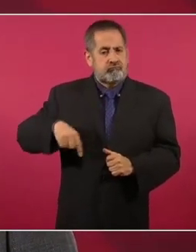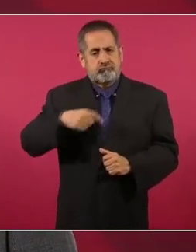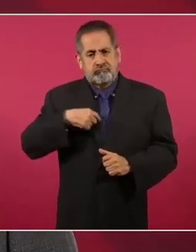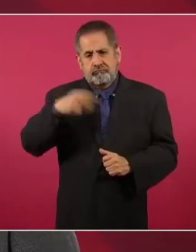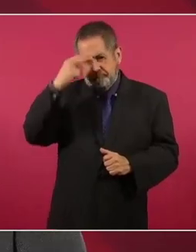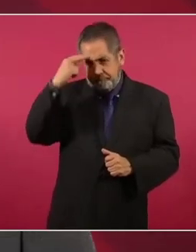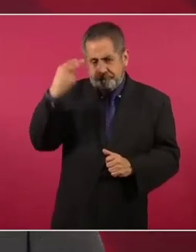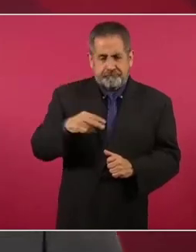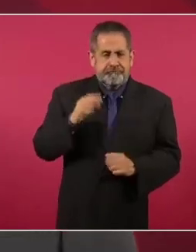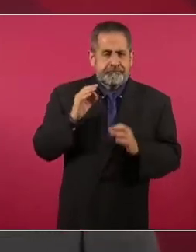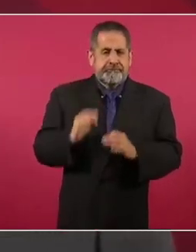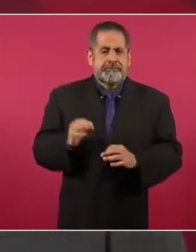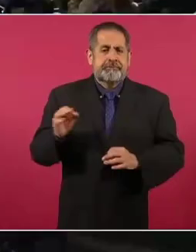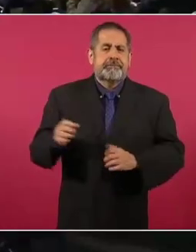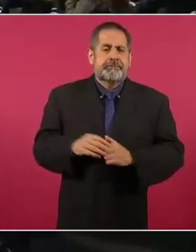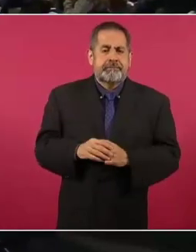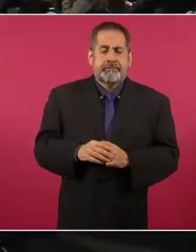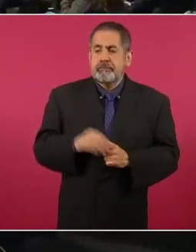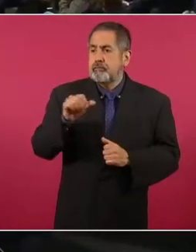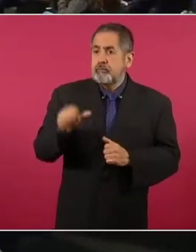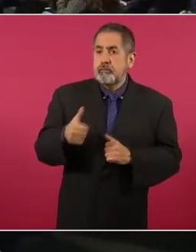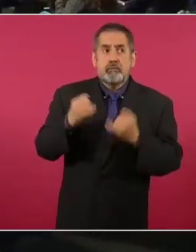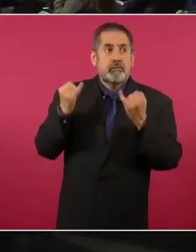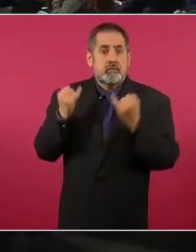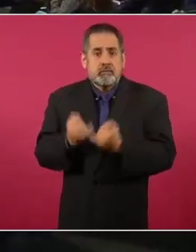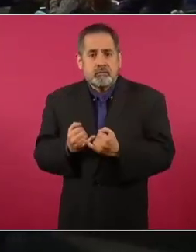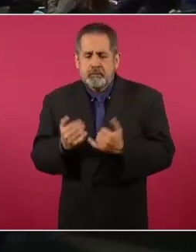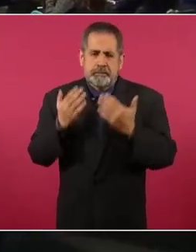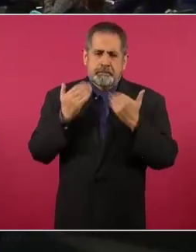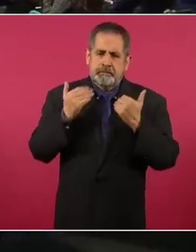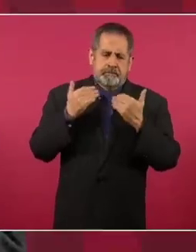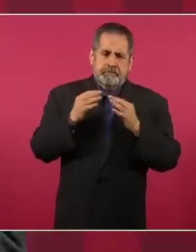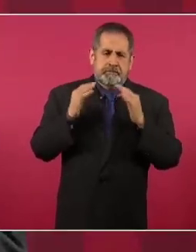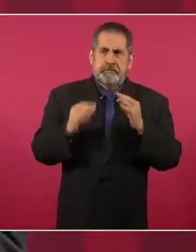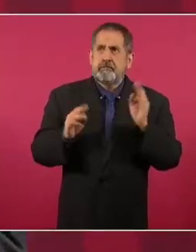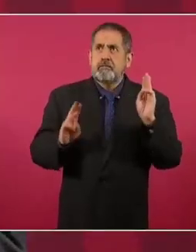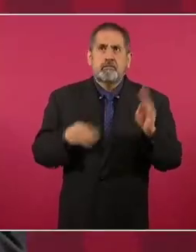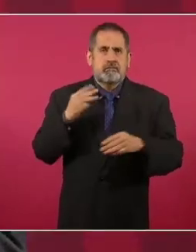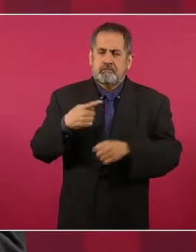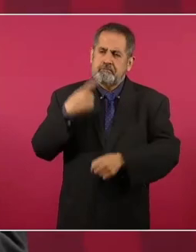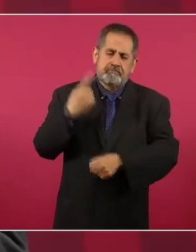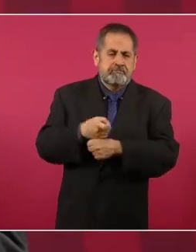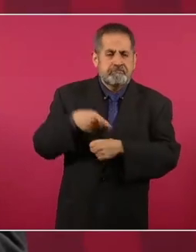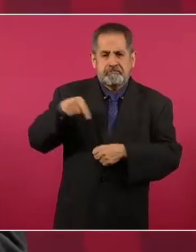de México, no hay una obra así en el mundo,